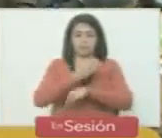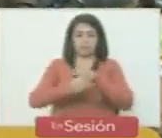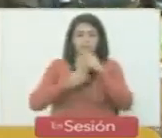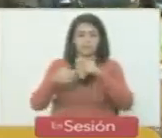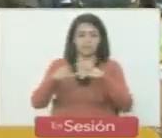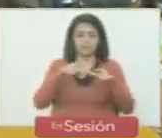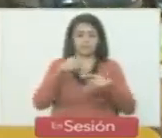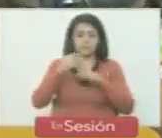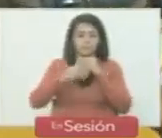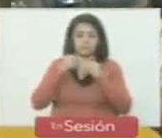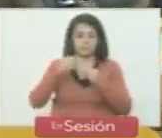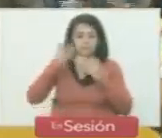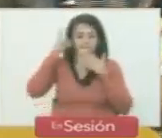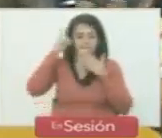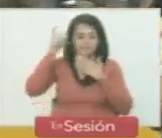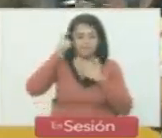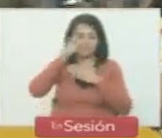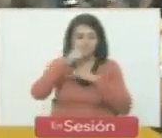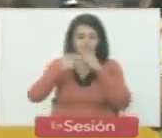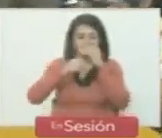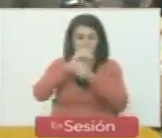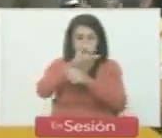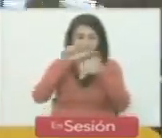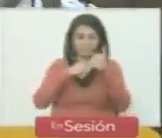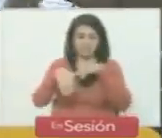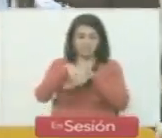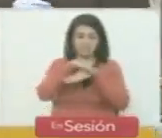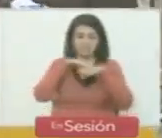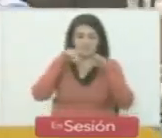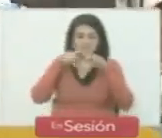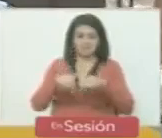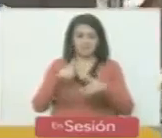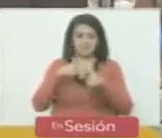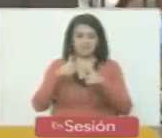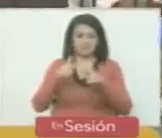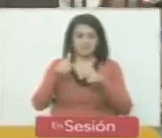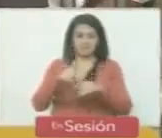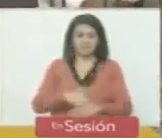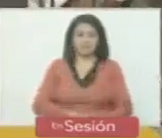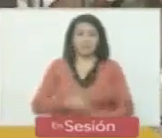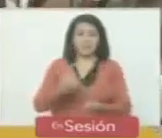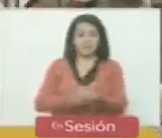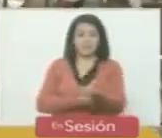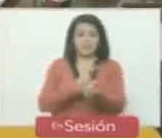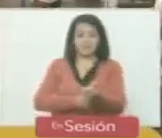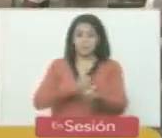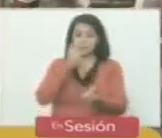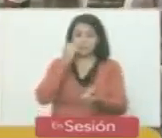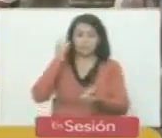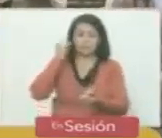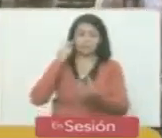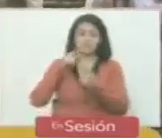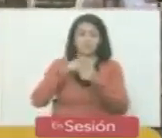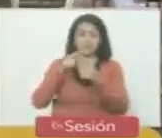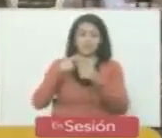Pueblos Indígenas y su equipo de viceministras que hoy nos visitan. Hermanas y hermanos que están en el palco, que